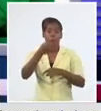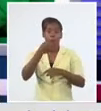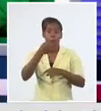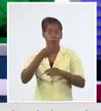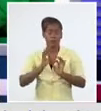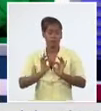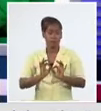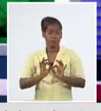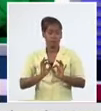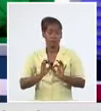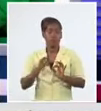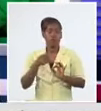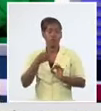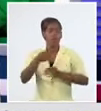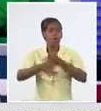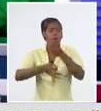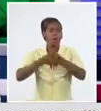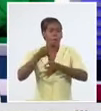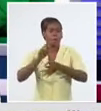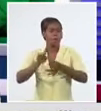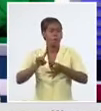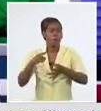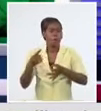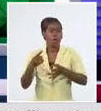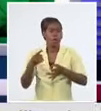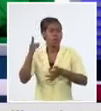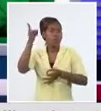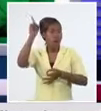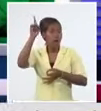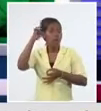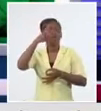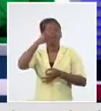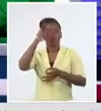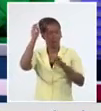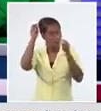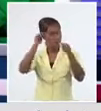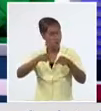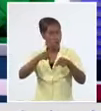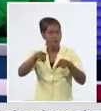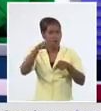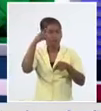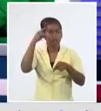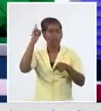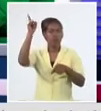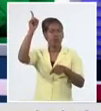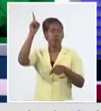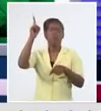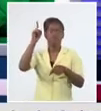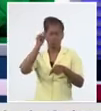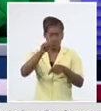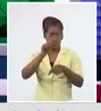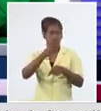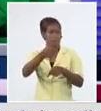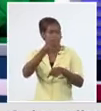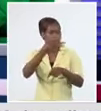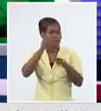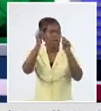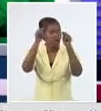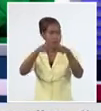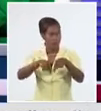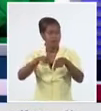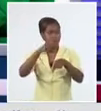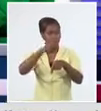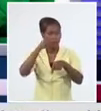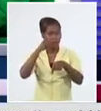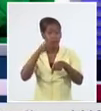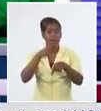debe estar mal interpretada porque no hay acitromicina. O sea, el que la requiera por alguna indicación existirán los mecanismos,